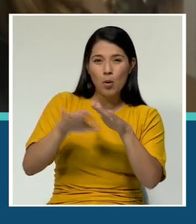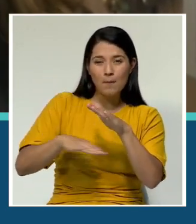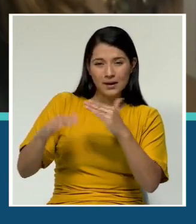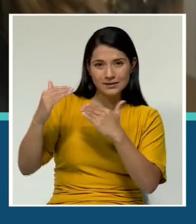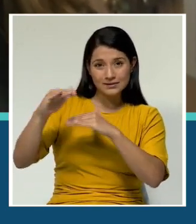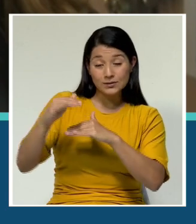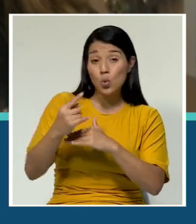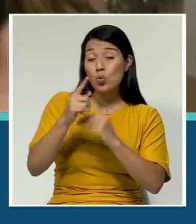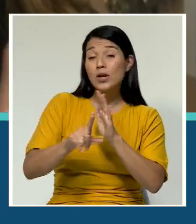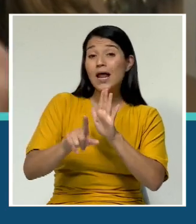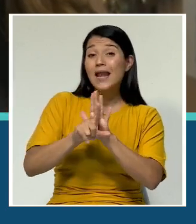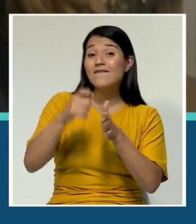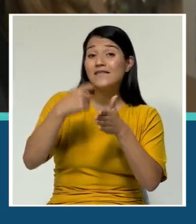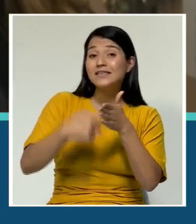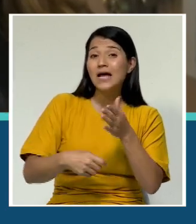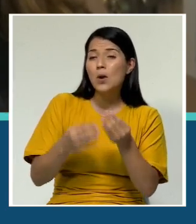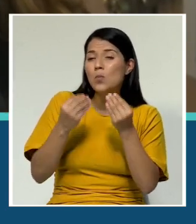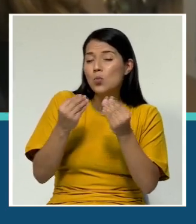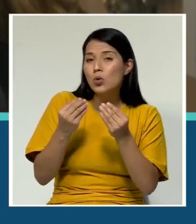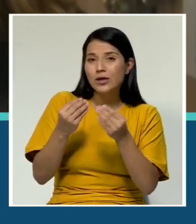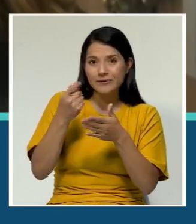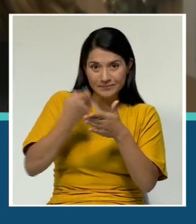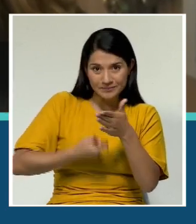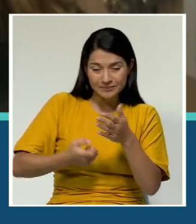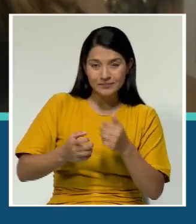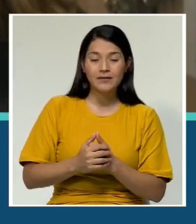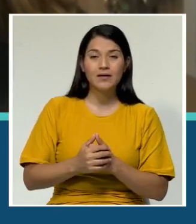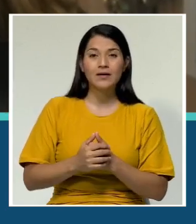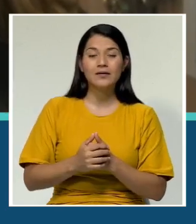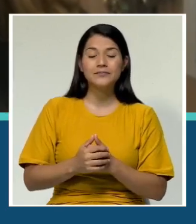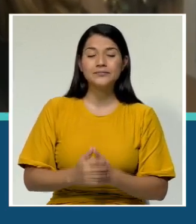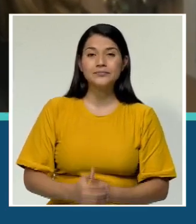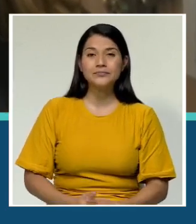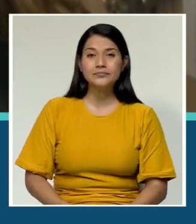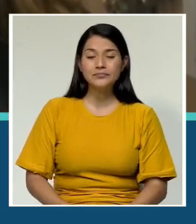Partido Liberal Progresista, exige que se cumpla con la regla.